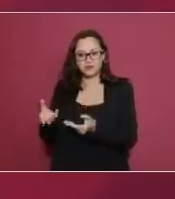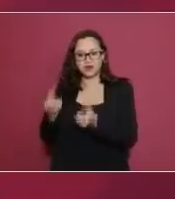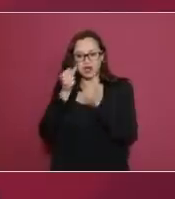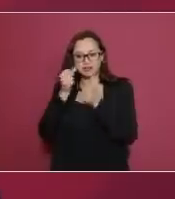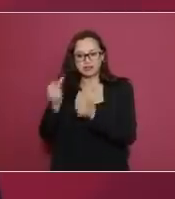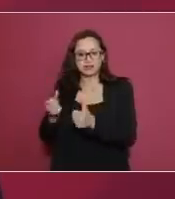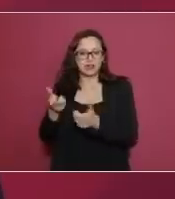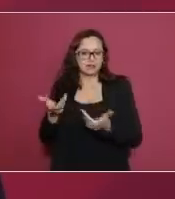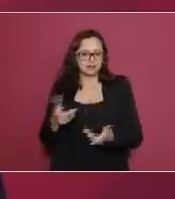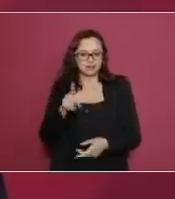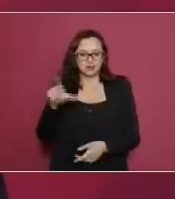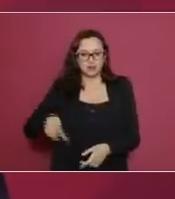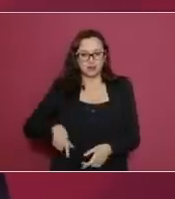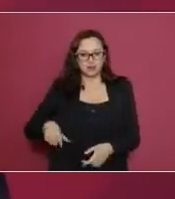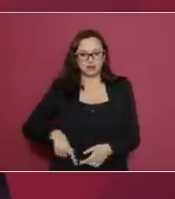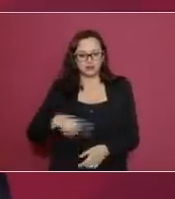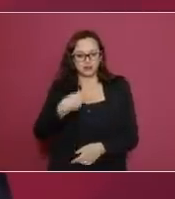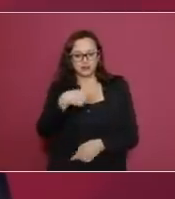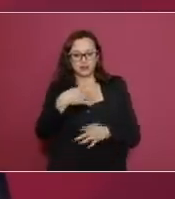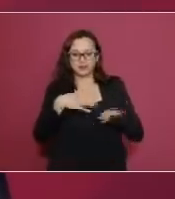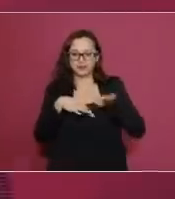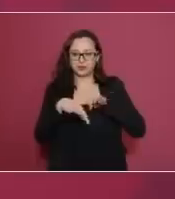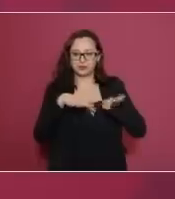del gobierno.